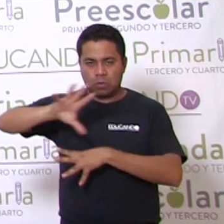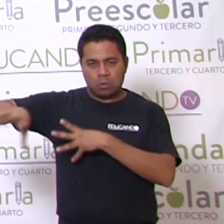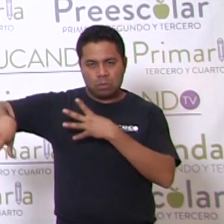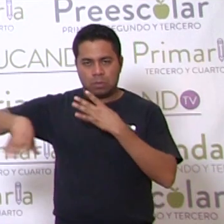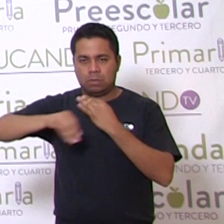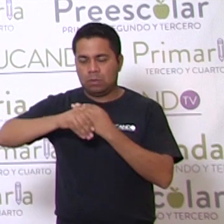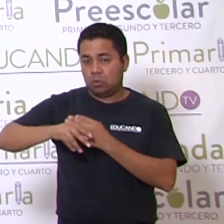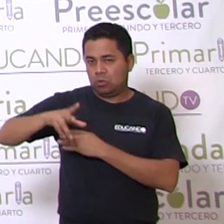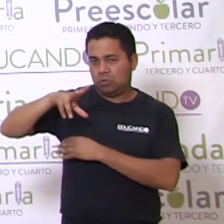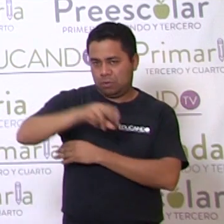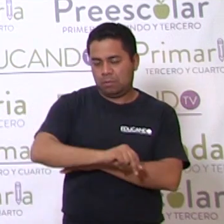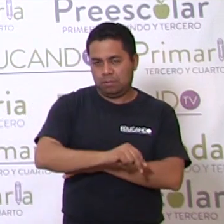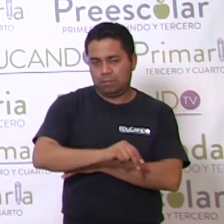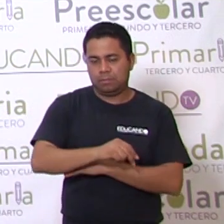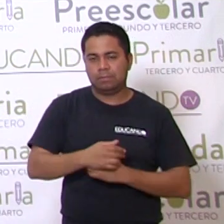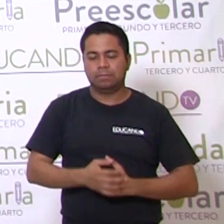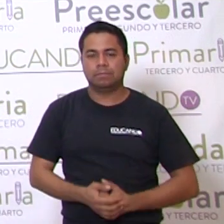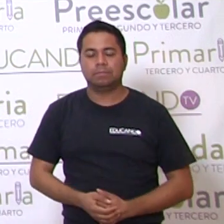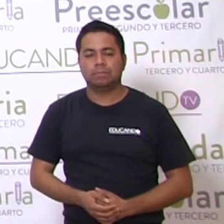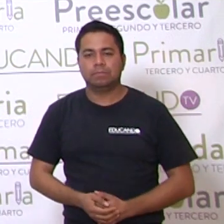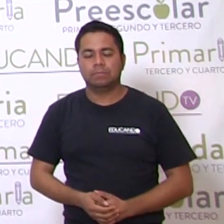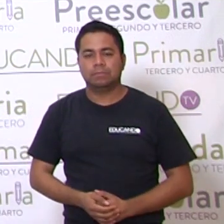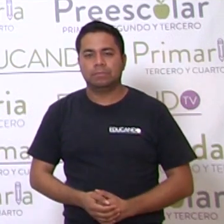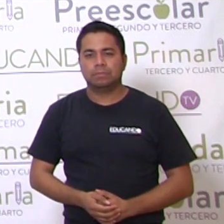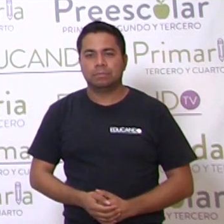complemento, bien,